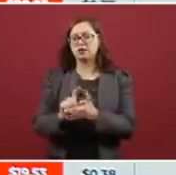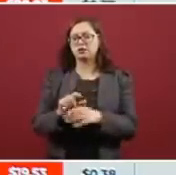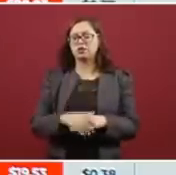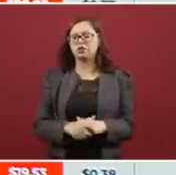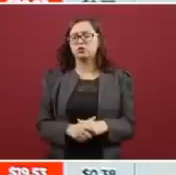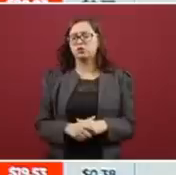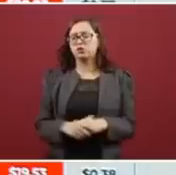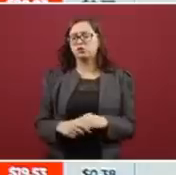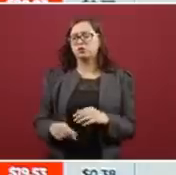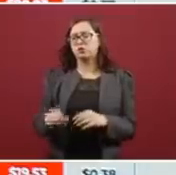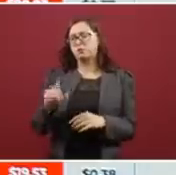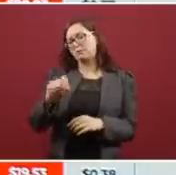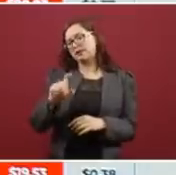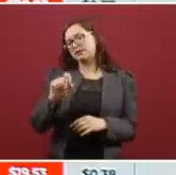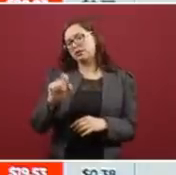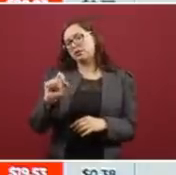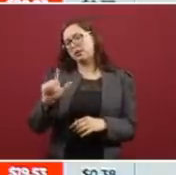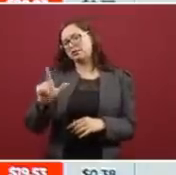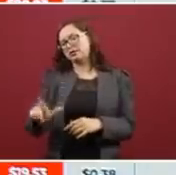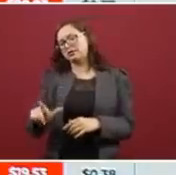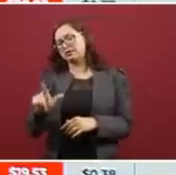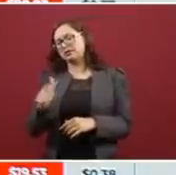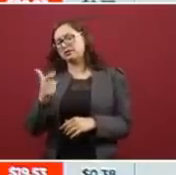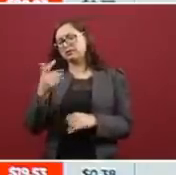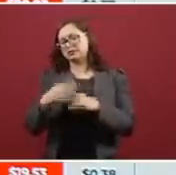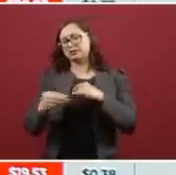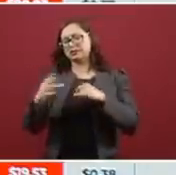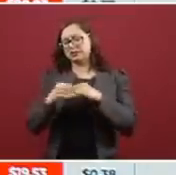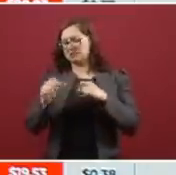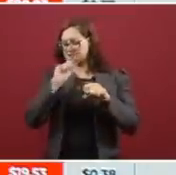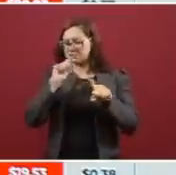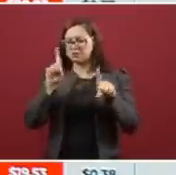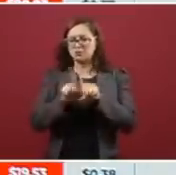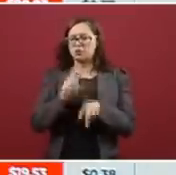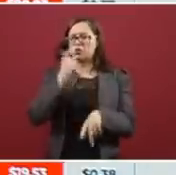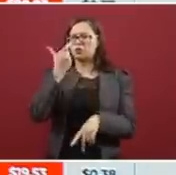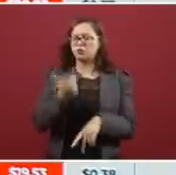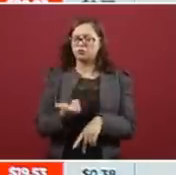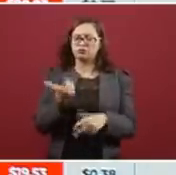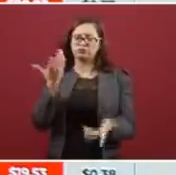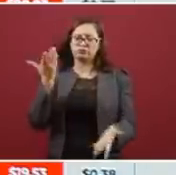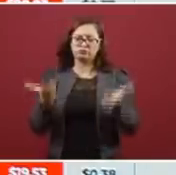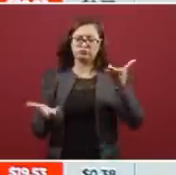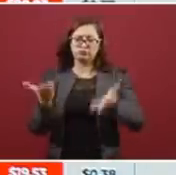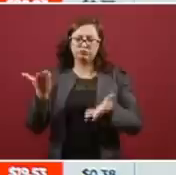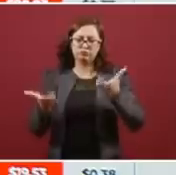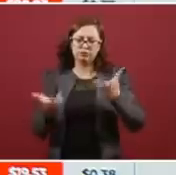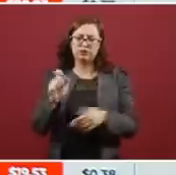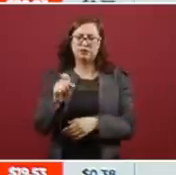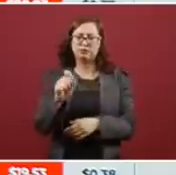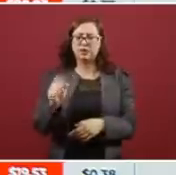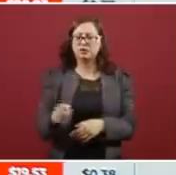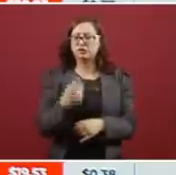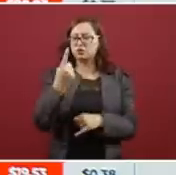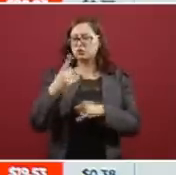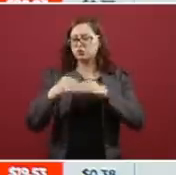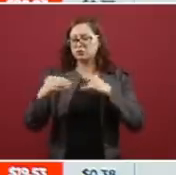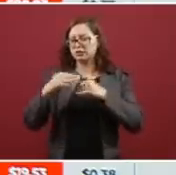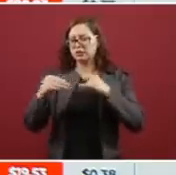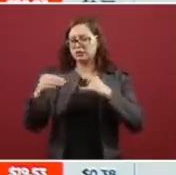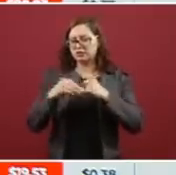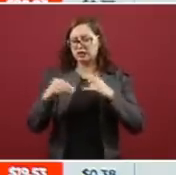con 27 centavos también precio al público por litro con márgenes de 21 centavos